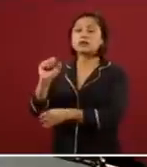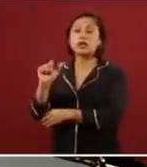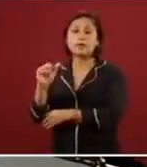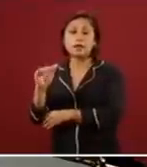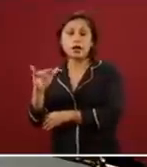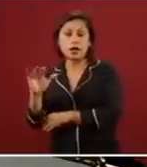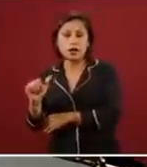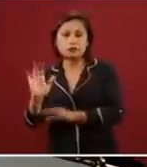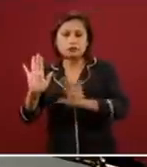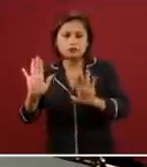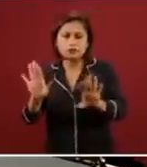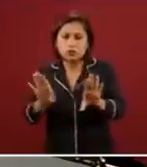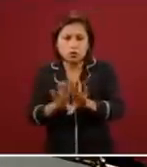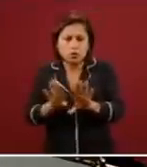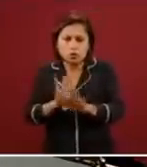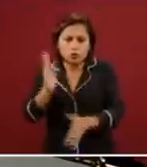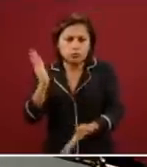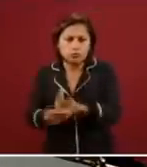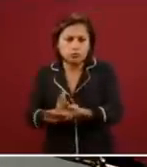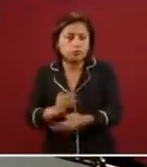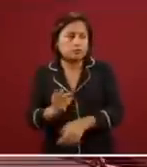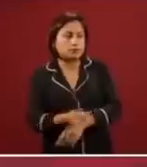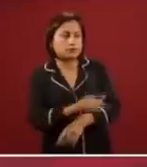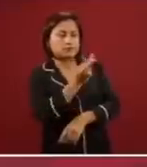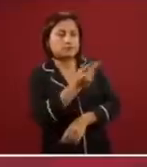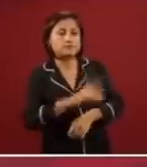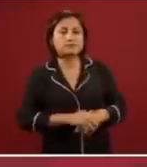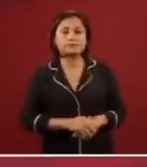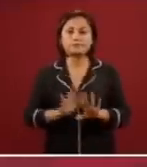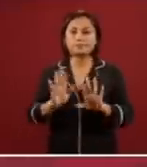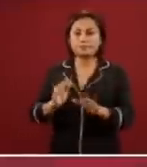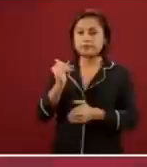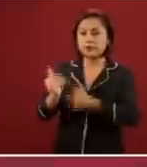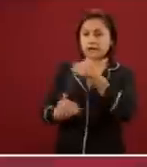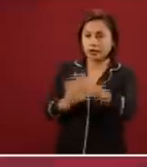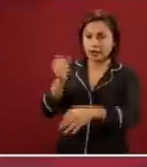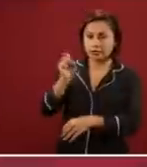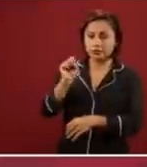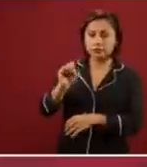avanzando, pero todavía tenemos